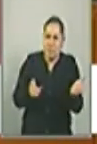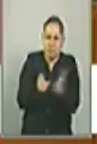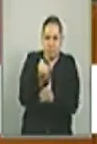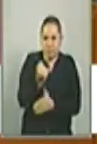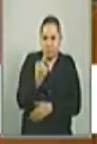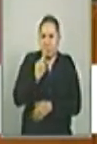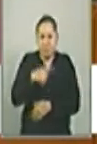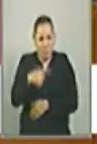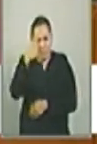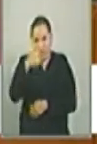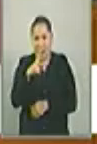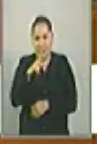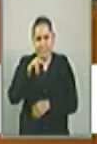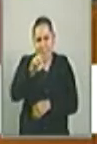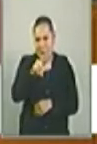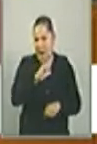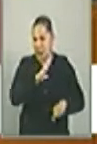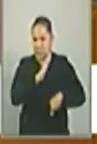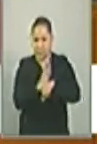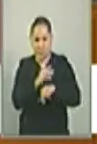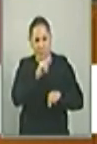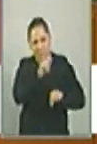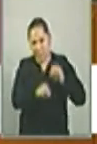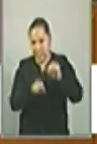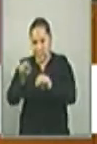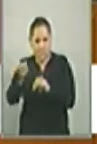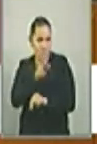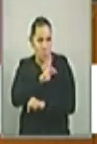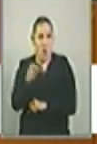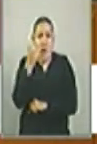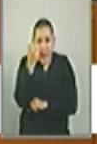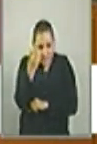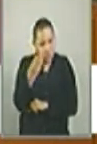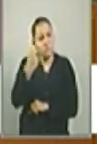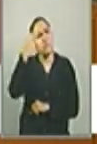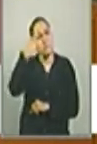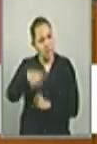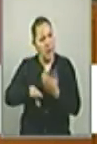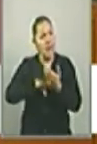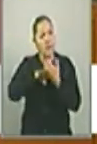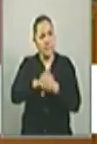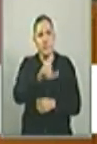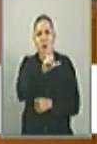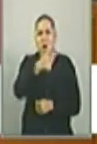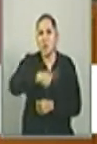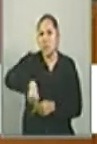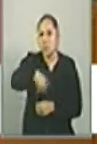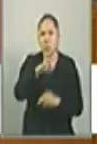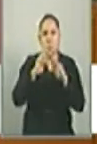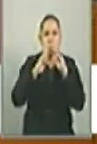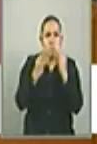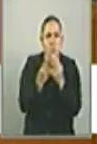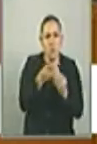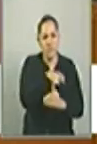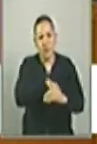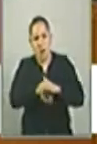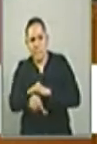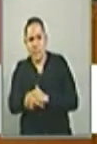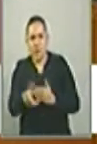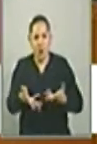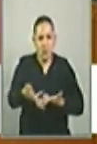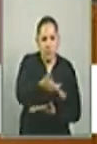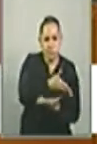a cambiar una estrategia de combate a la delincuencia organizada, no solamente una confrontación en cuanto